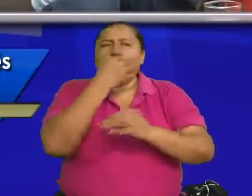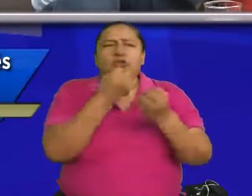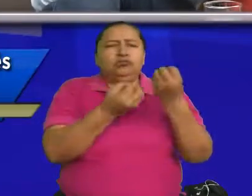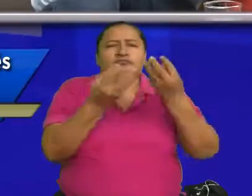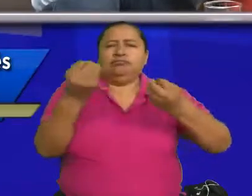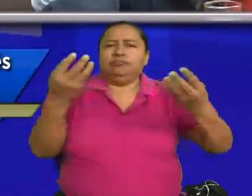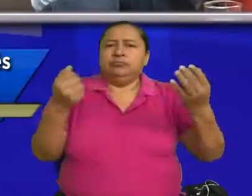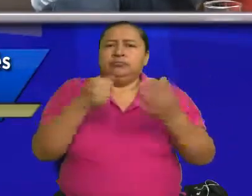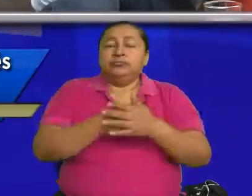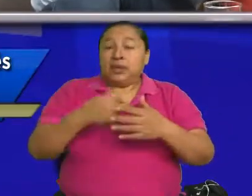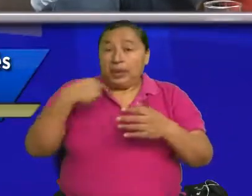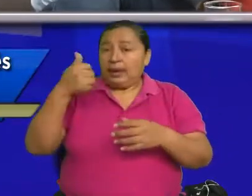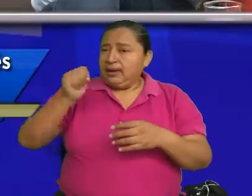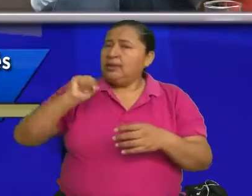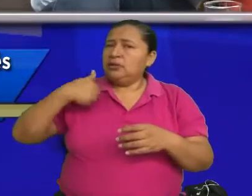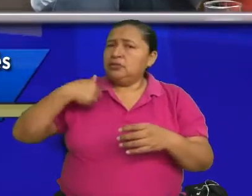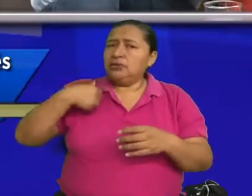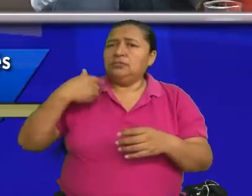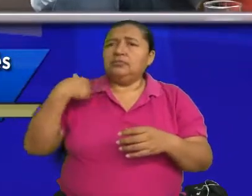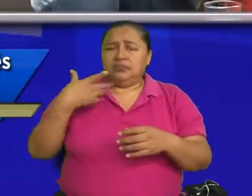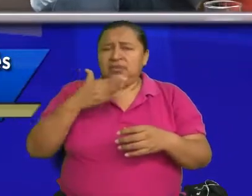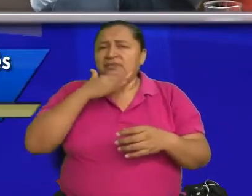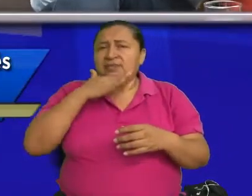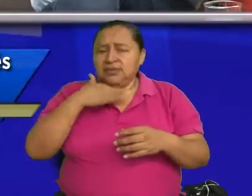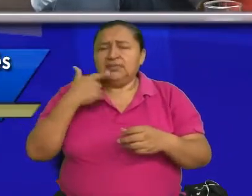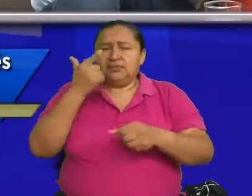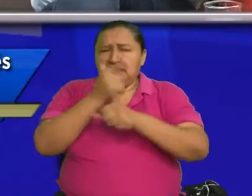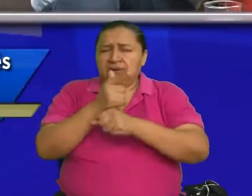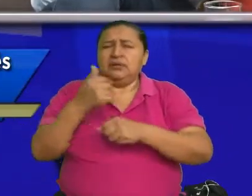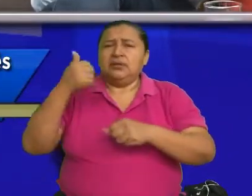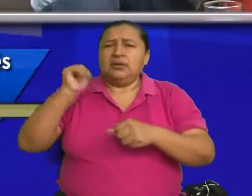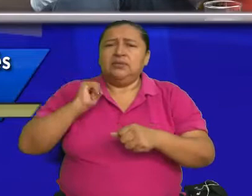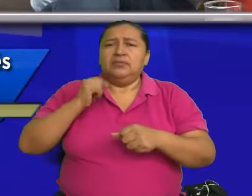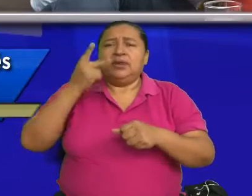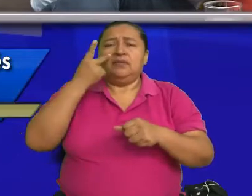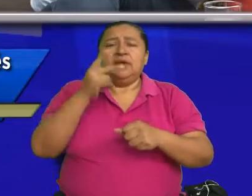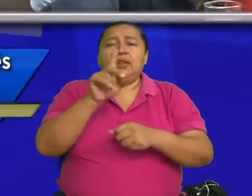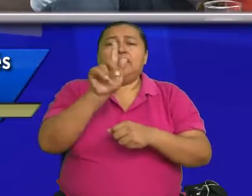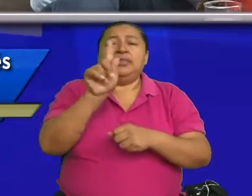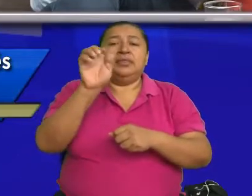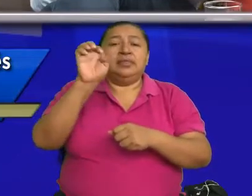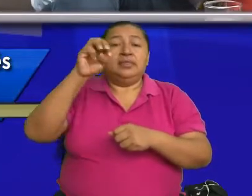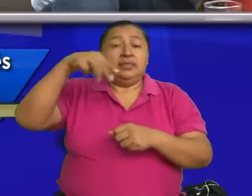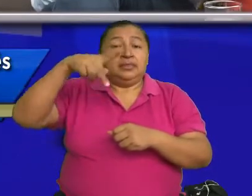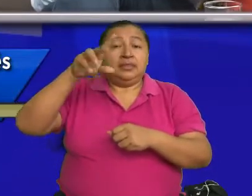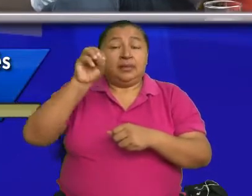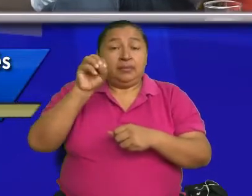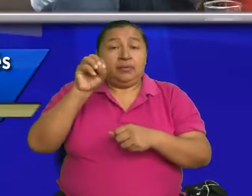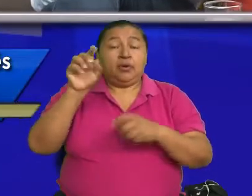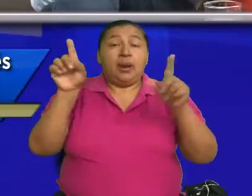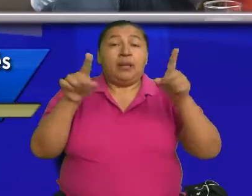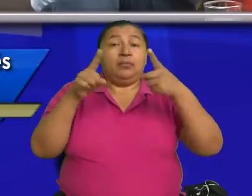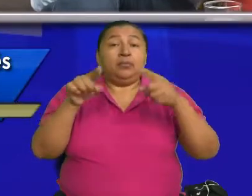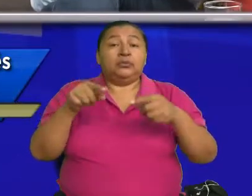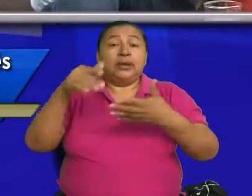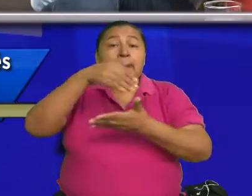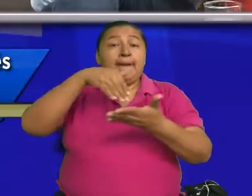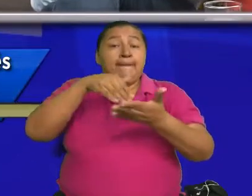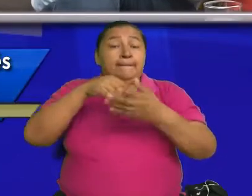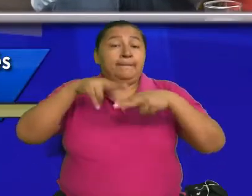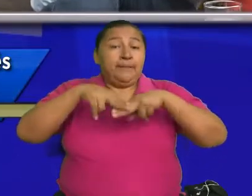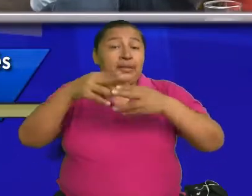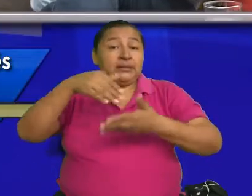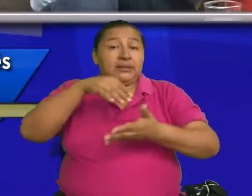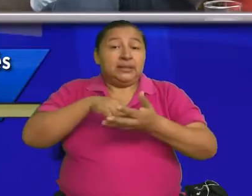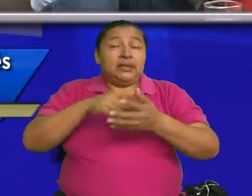estuve grabando, me costó grabar, pero grabé el Templo de la Música que está en el Parque Central. Ahora hay que pedir permiso a la